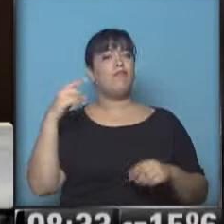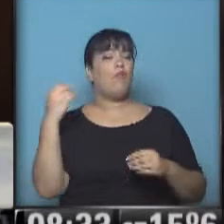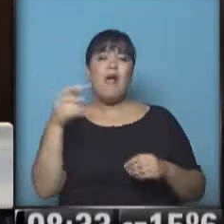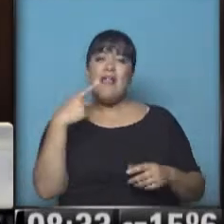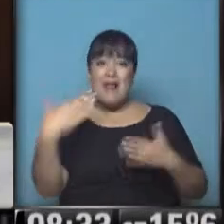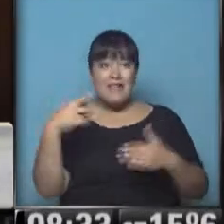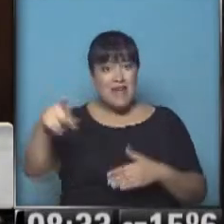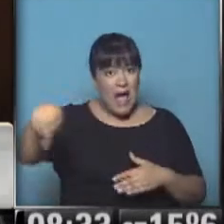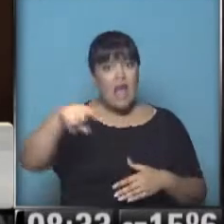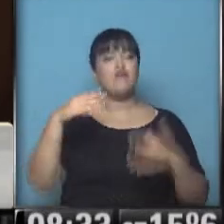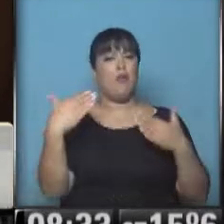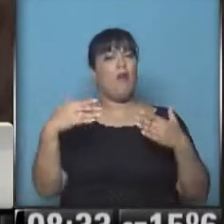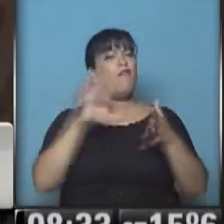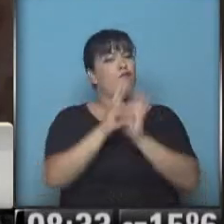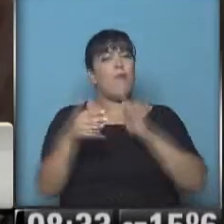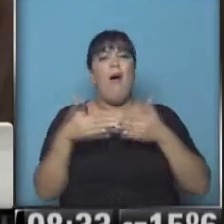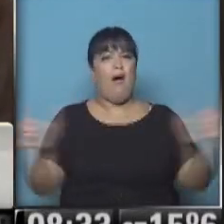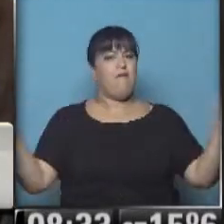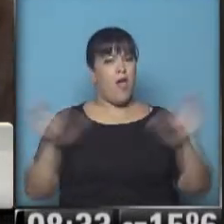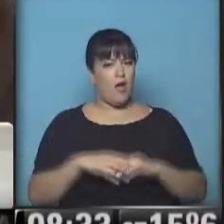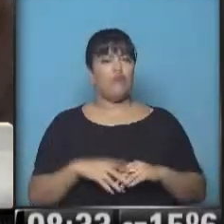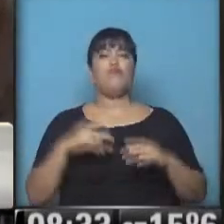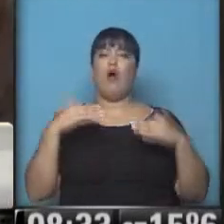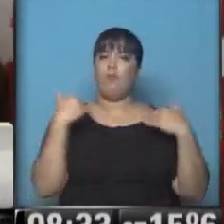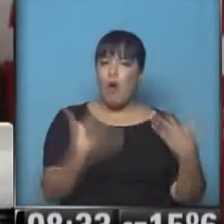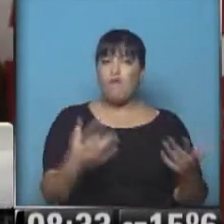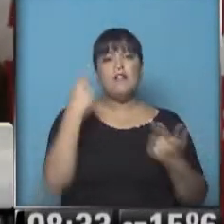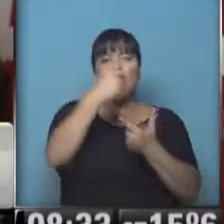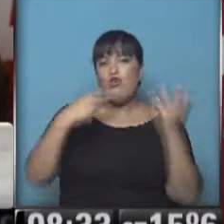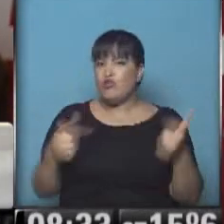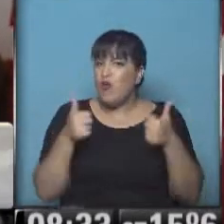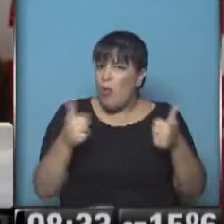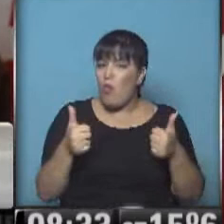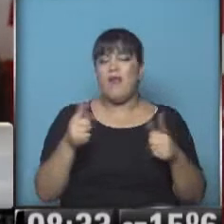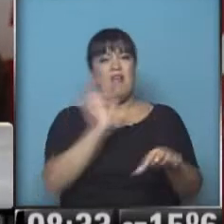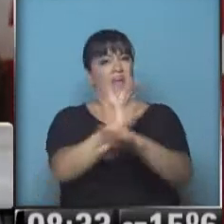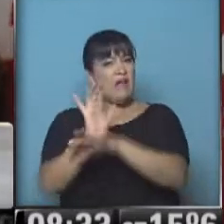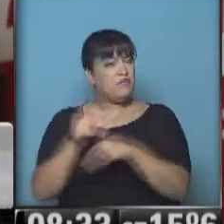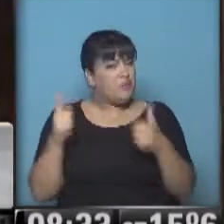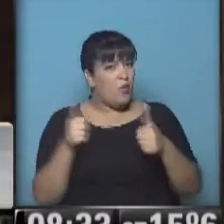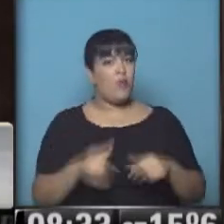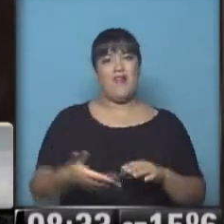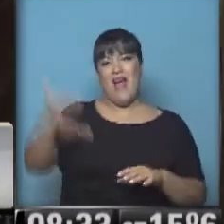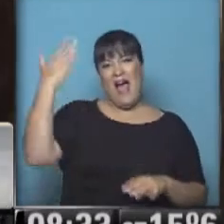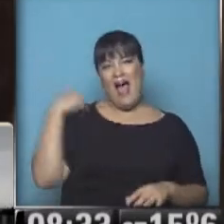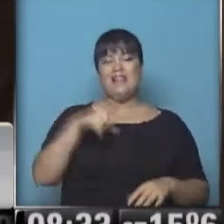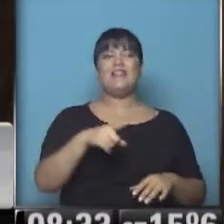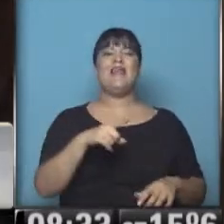podamos tocar, abre la cancha, ofrece cosas piolas desde lo artístico, ¿no? Cuando éramos under,